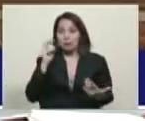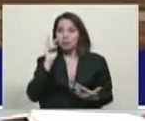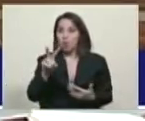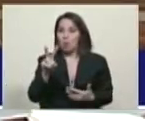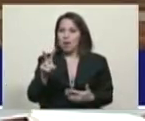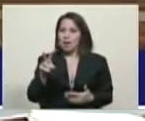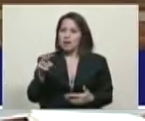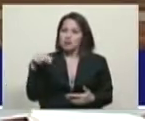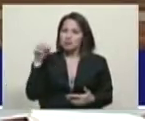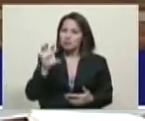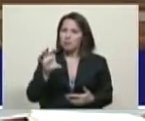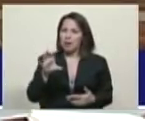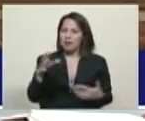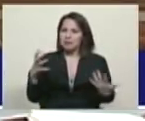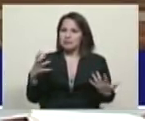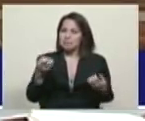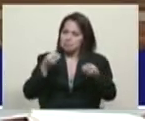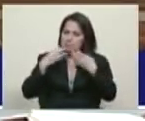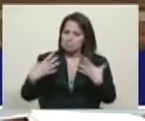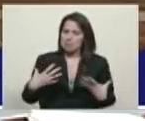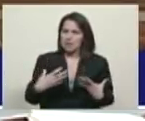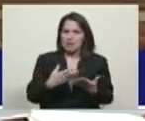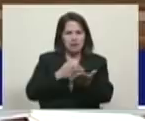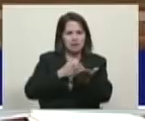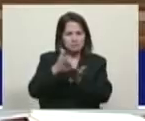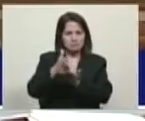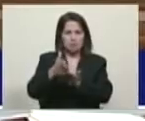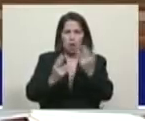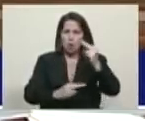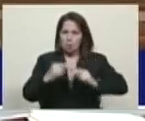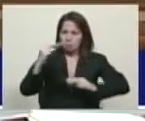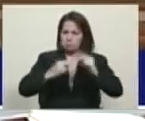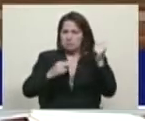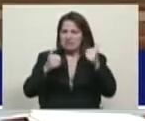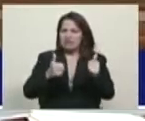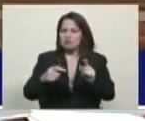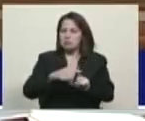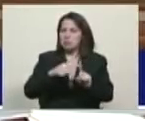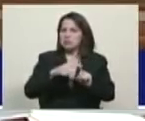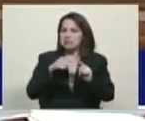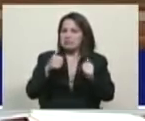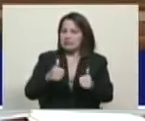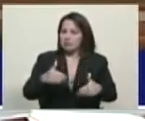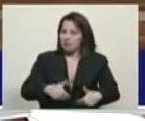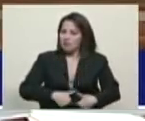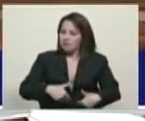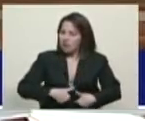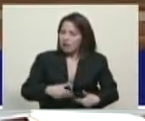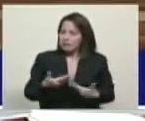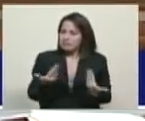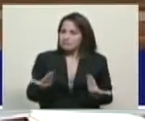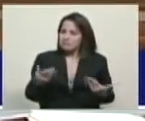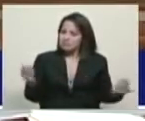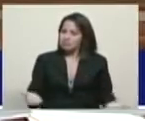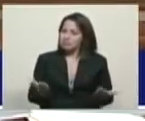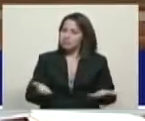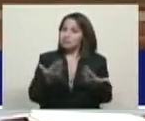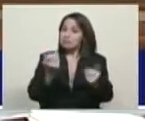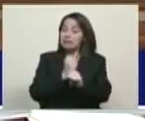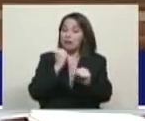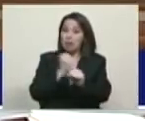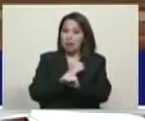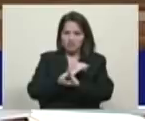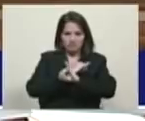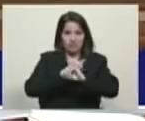patria enrumbada, construyéndose, y con ganas de trabajar. Bueno, vamos a cerrar